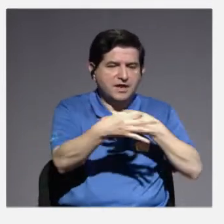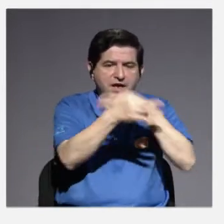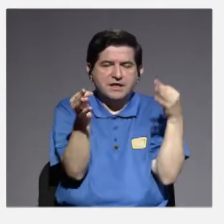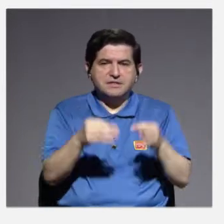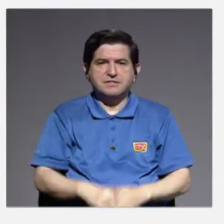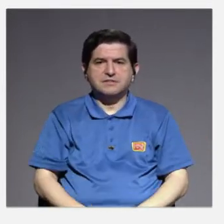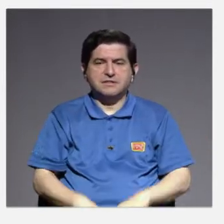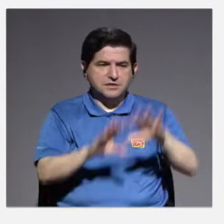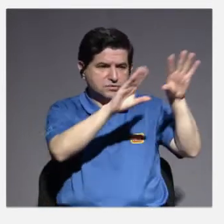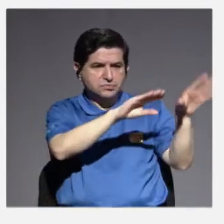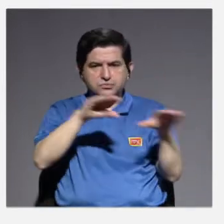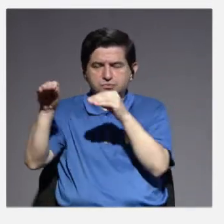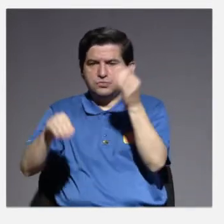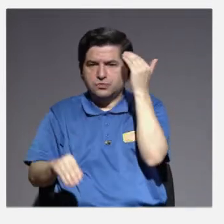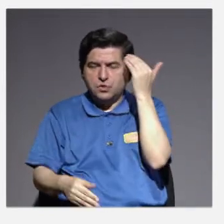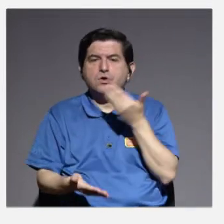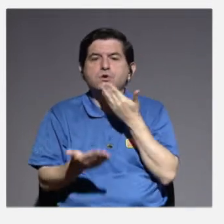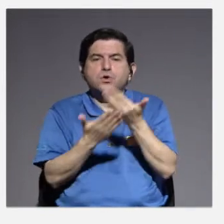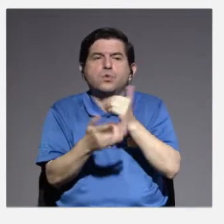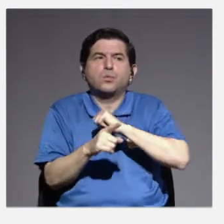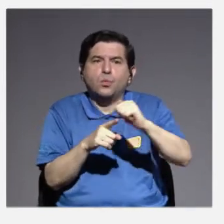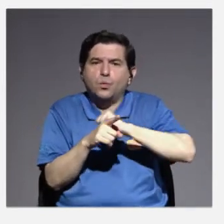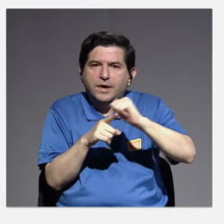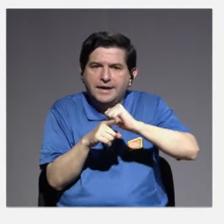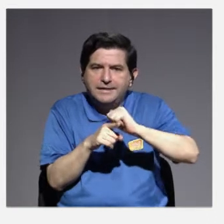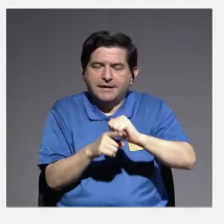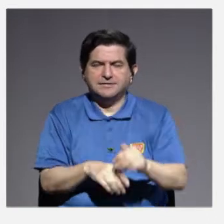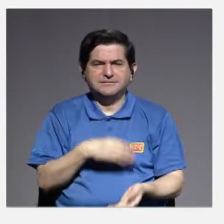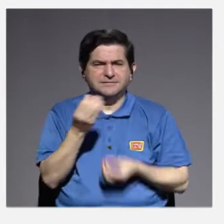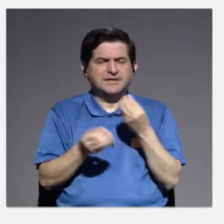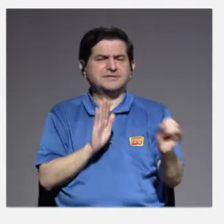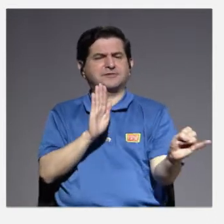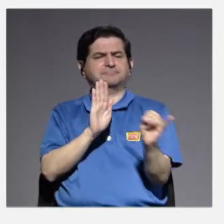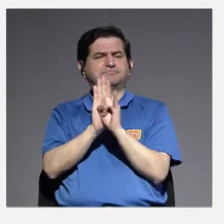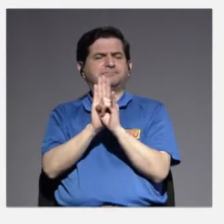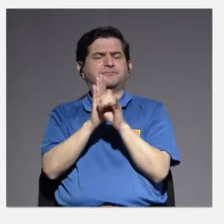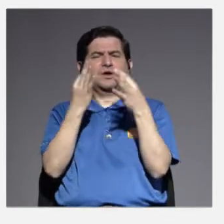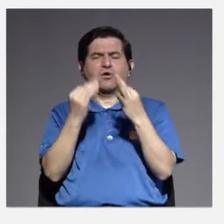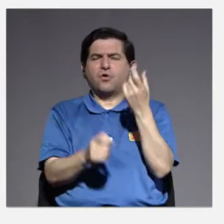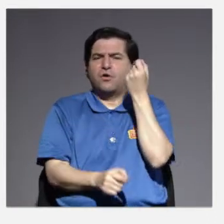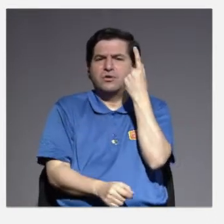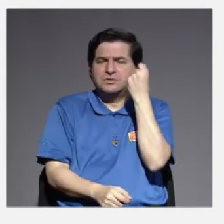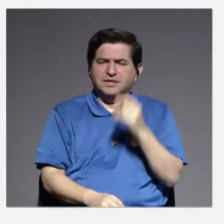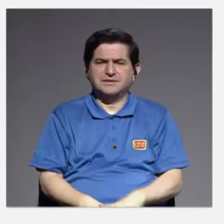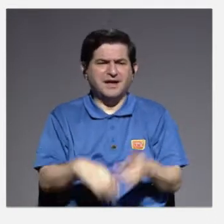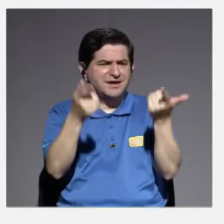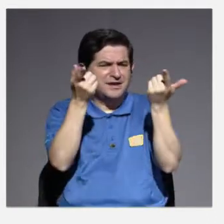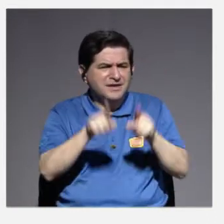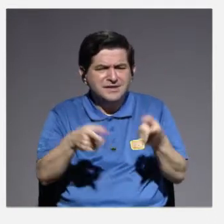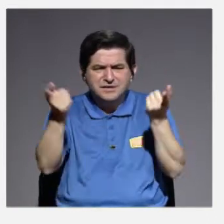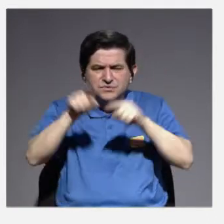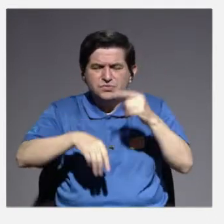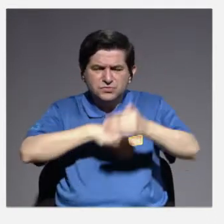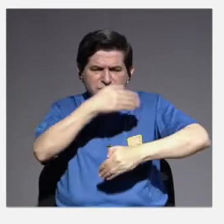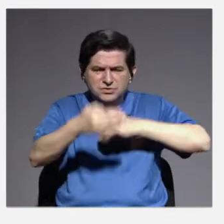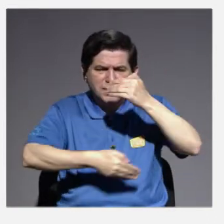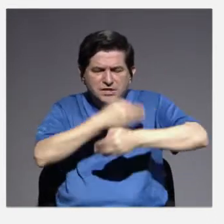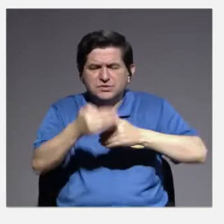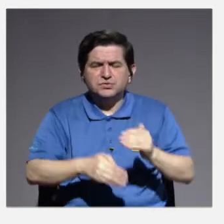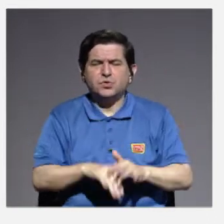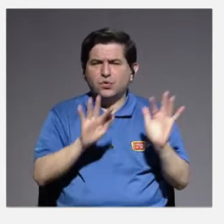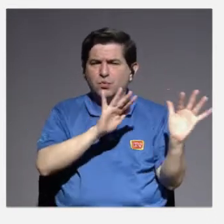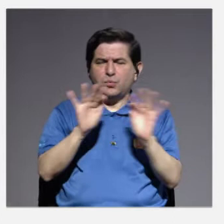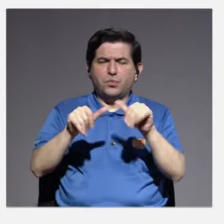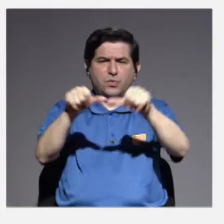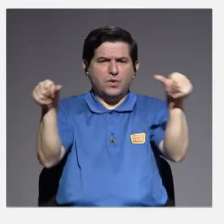transferencias de conocimientos y buenas prácticas. Lo que hicimos fue identificar o tratar de entender cómo es que ocurrían los procesos de digitalización en